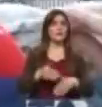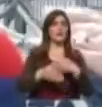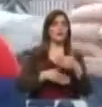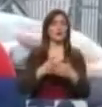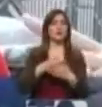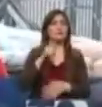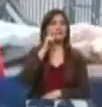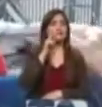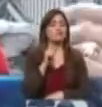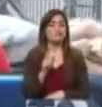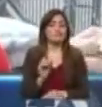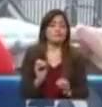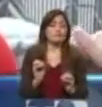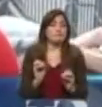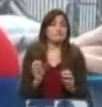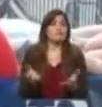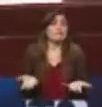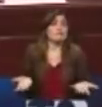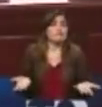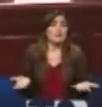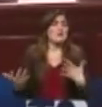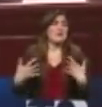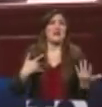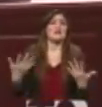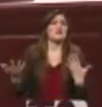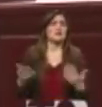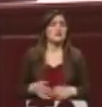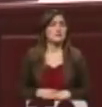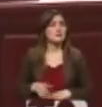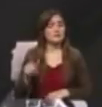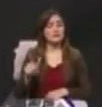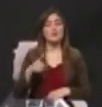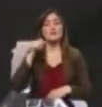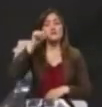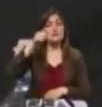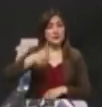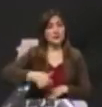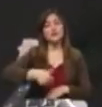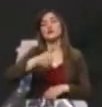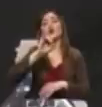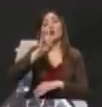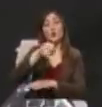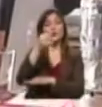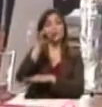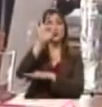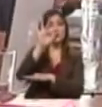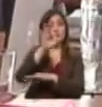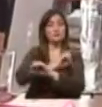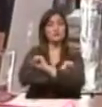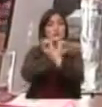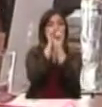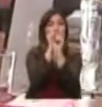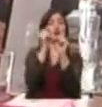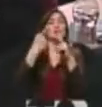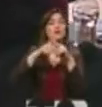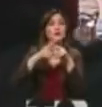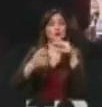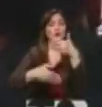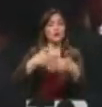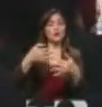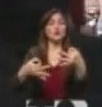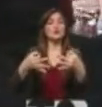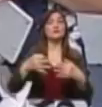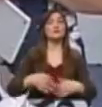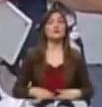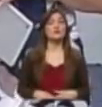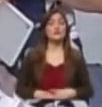este proceso. Esto es un gran show. La audiencia se reinstalará a las 9 de la mañana este jueves. En Quito, María Gracia Costa,